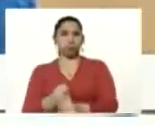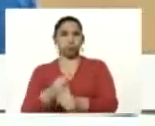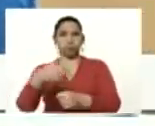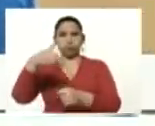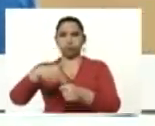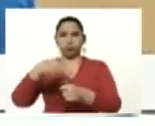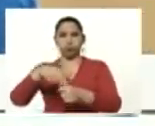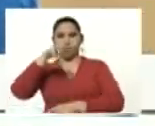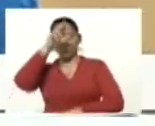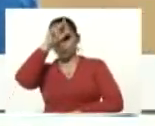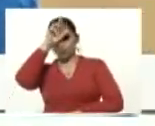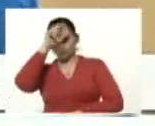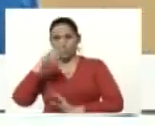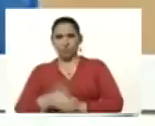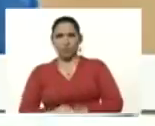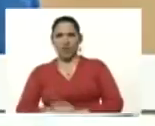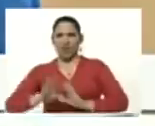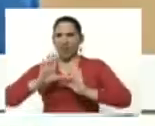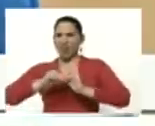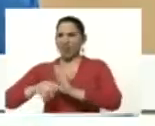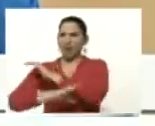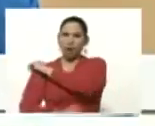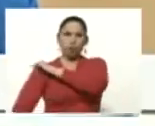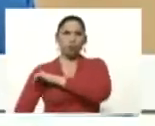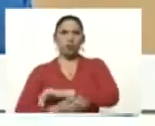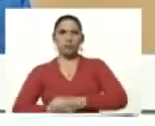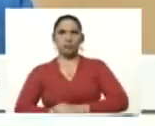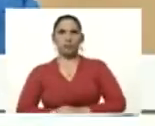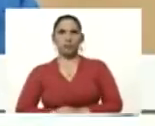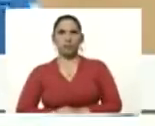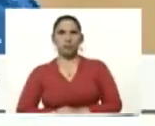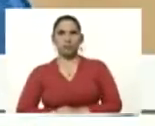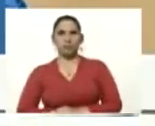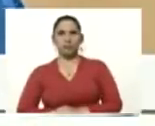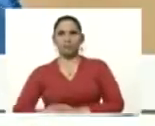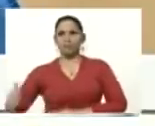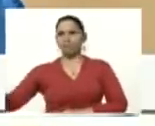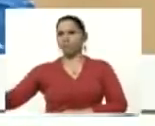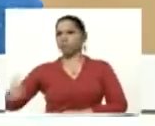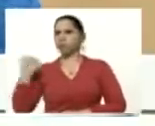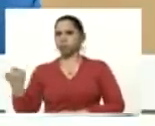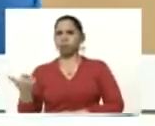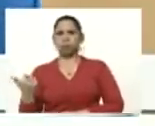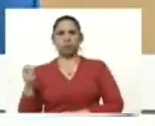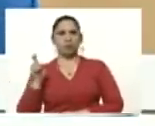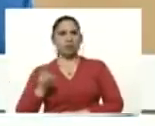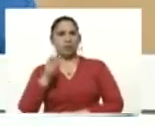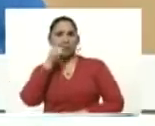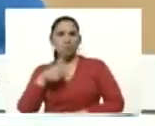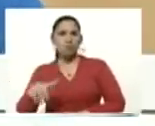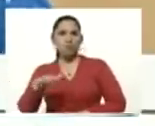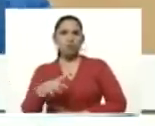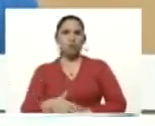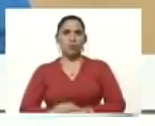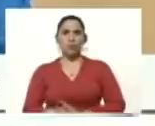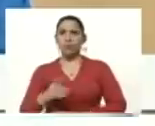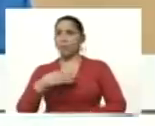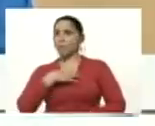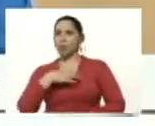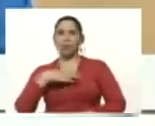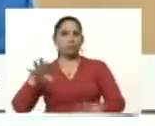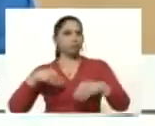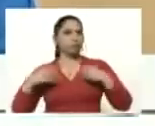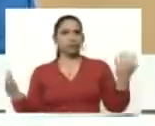de bachaqueros, de ladrones, que se aprovechan de la necesidad. No podemos